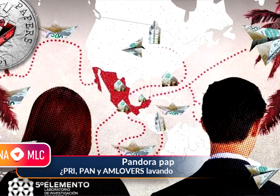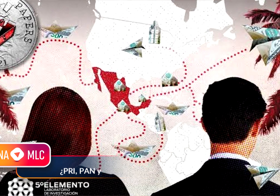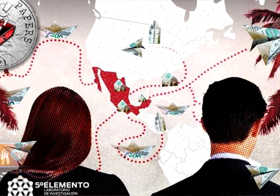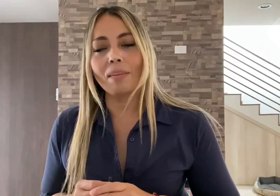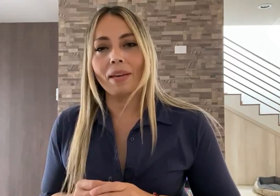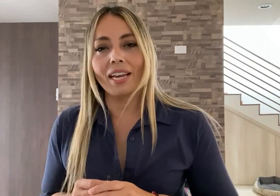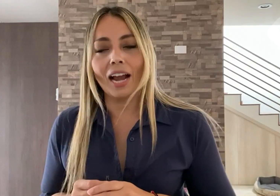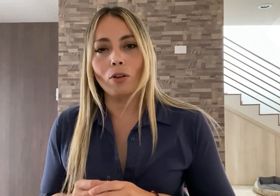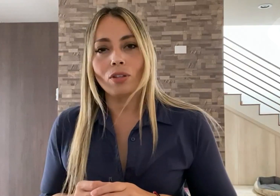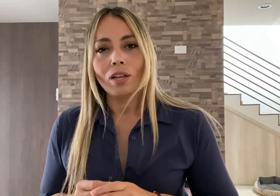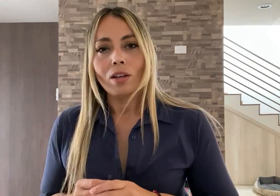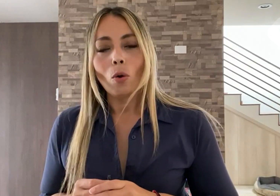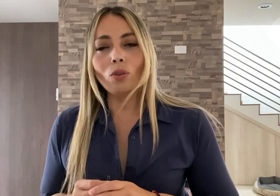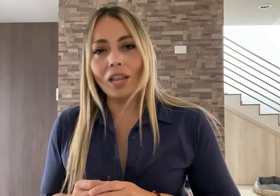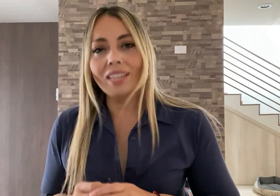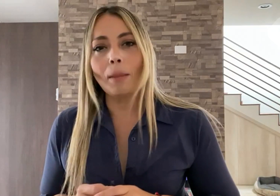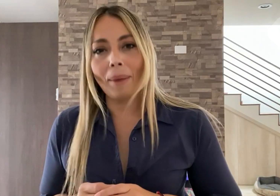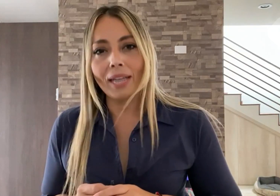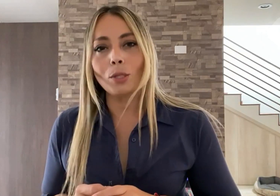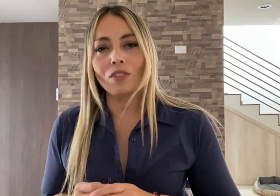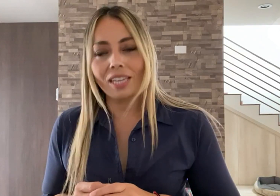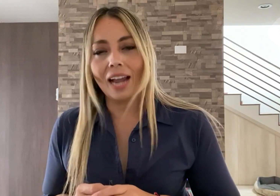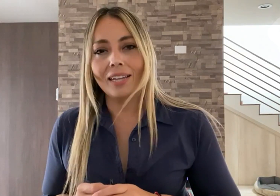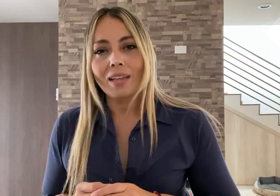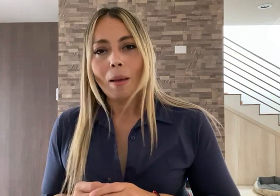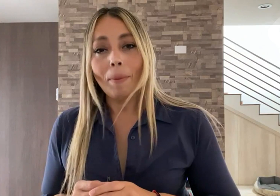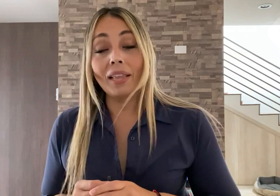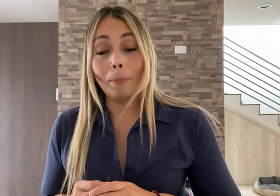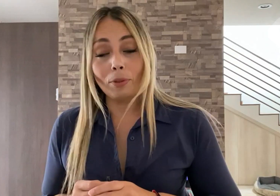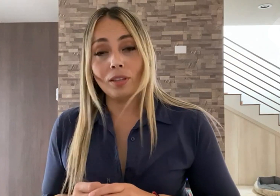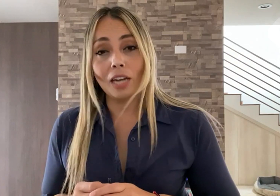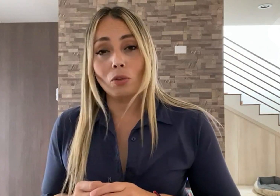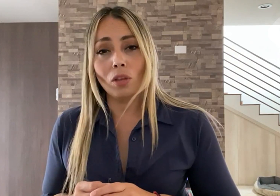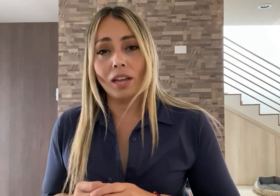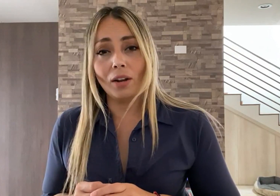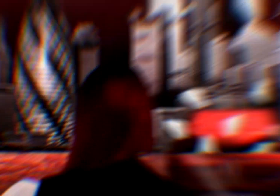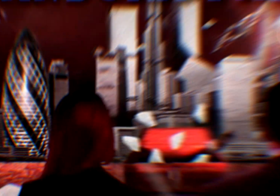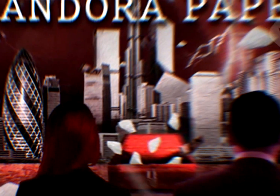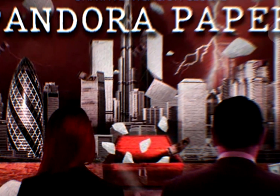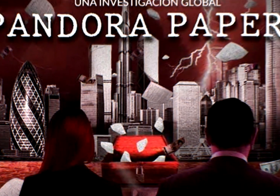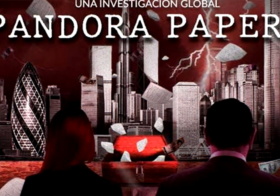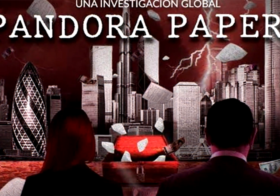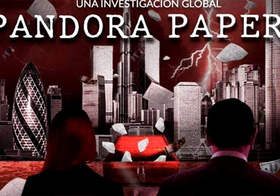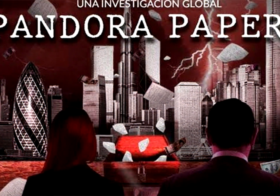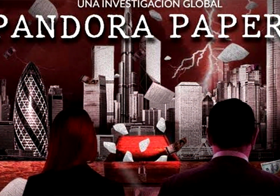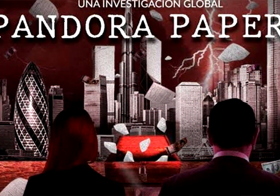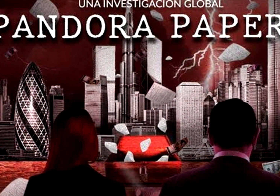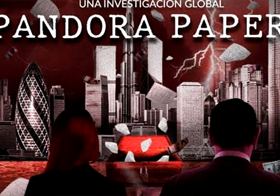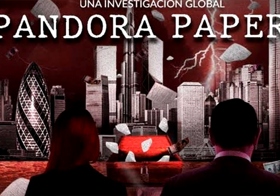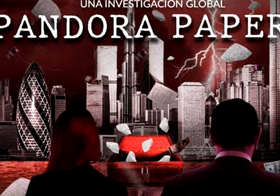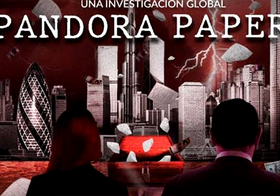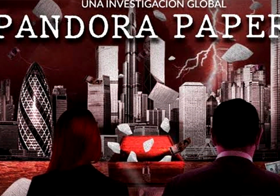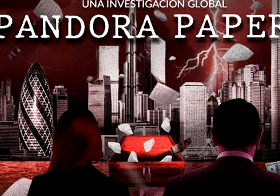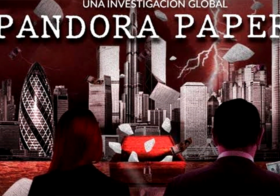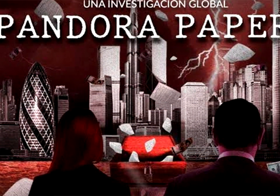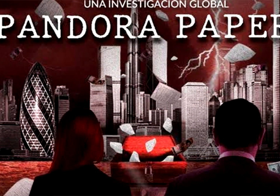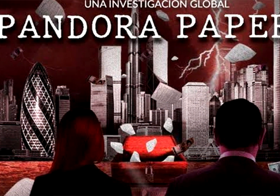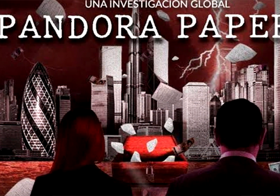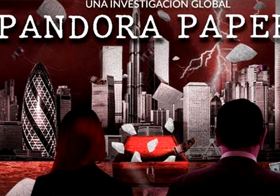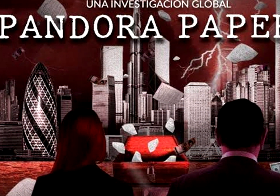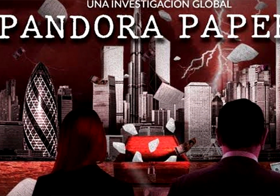3,000 mexicanas y mexicanos utilizan paraísos fiscales para depositar su dinero, podría ser dinero